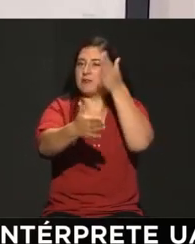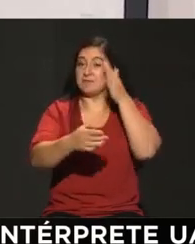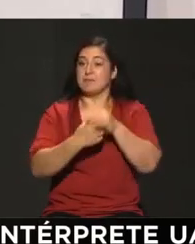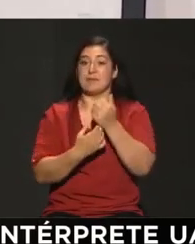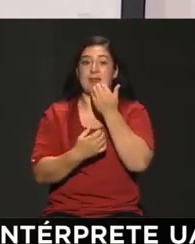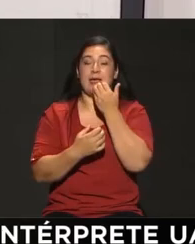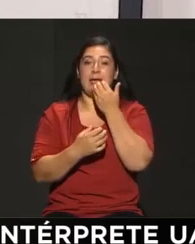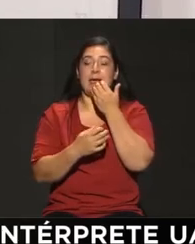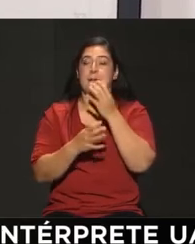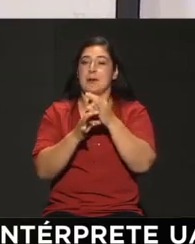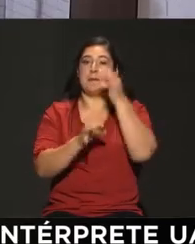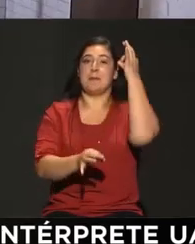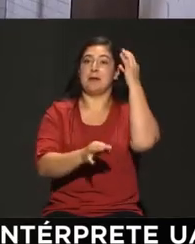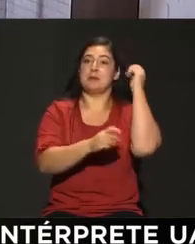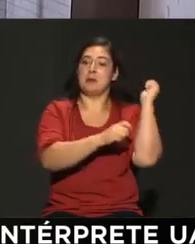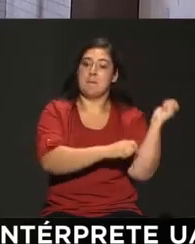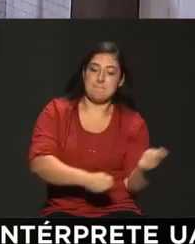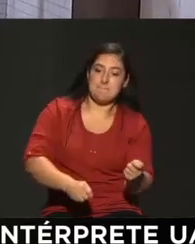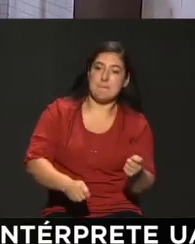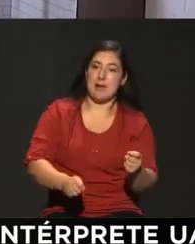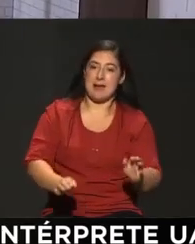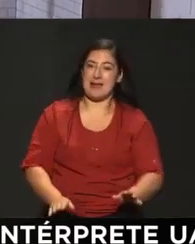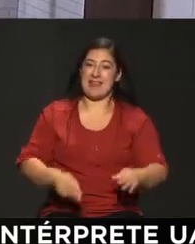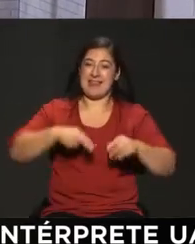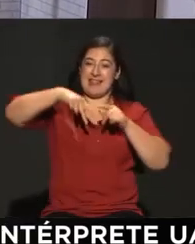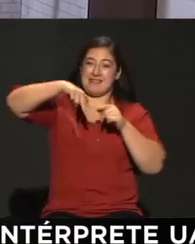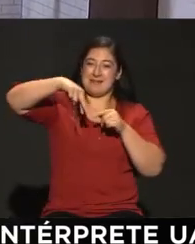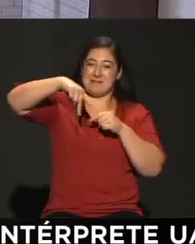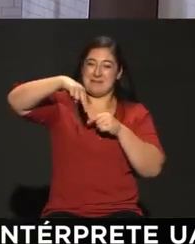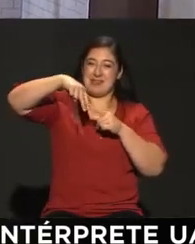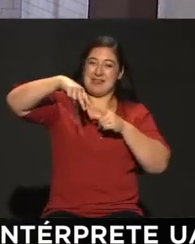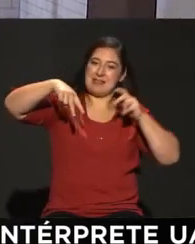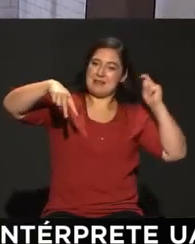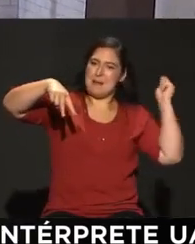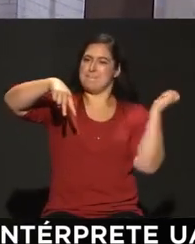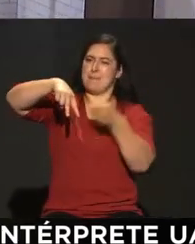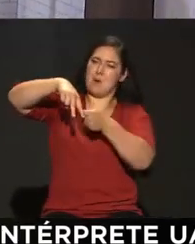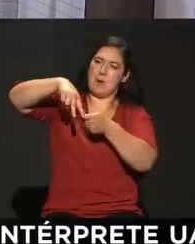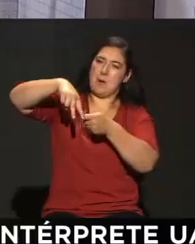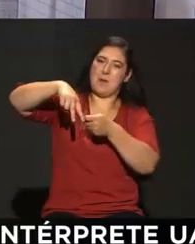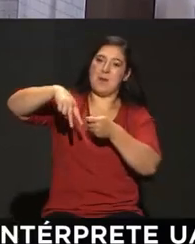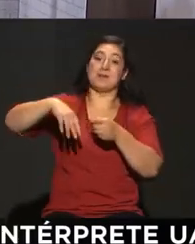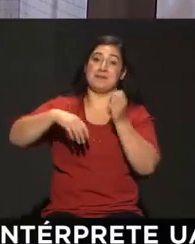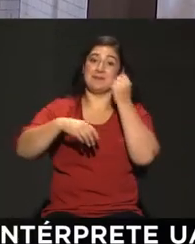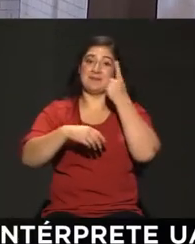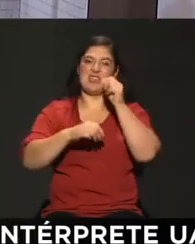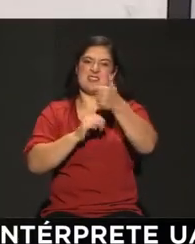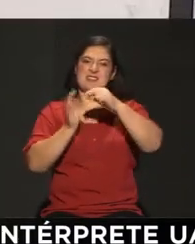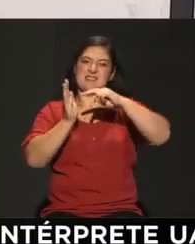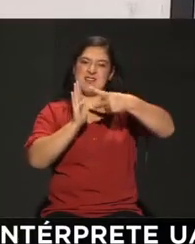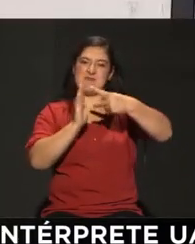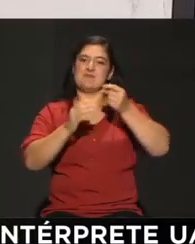Por ejemplo, si yo te quiero atacar hacia las piernas, pues voy a atacar hacia el palito abajo. ¿Listo? Listo. Tenemos 10 segundos para este